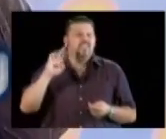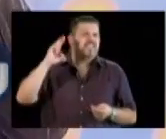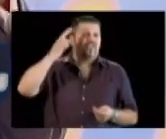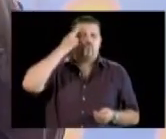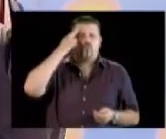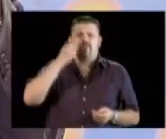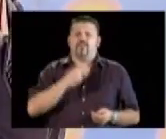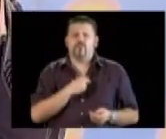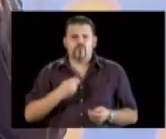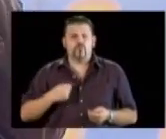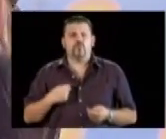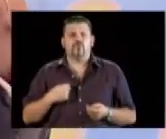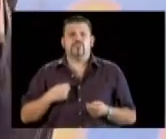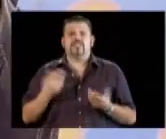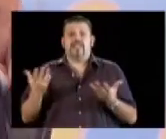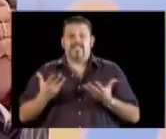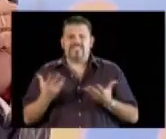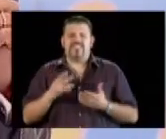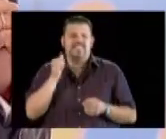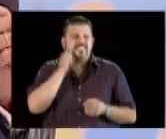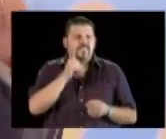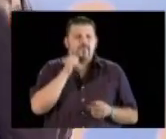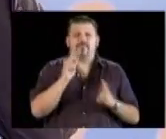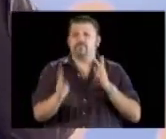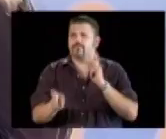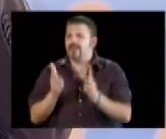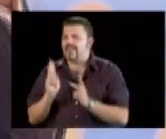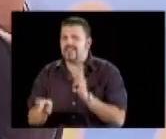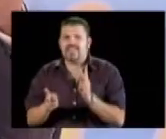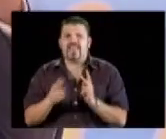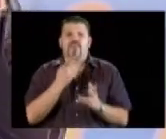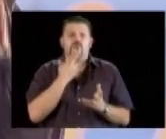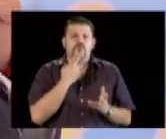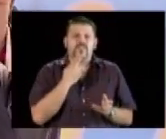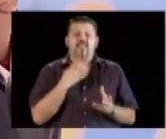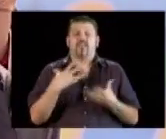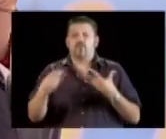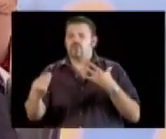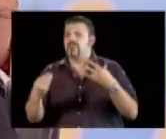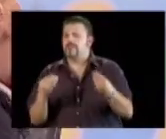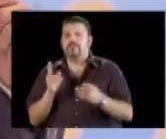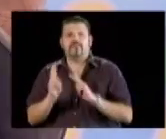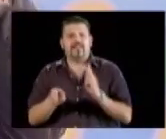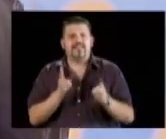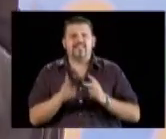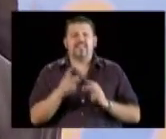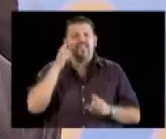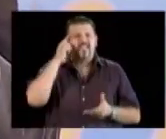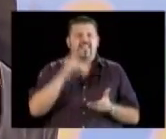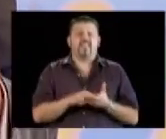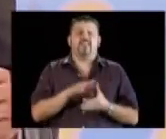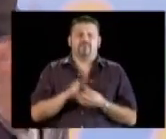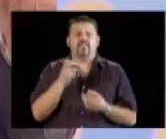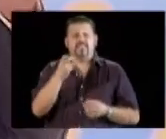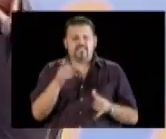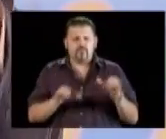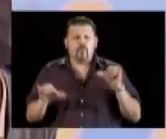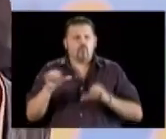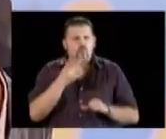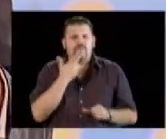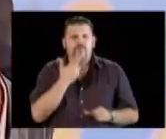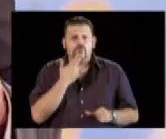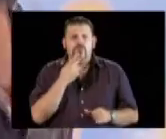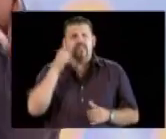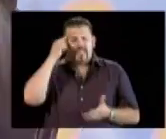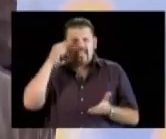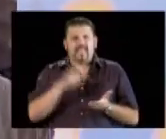recuerden, es constancia, es usar y platicar, es simple y sencillamente creer en ustedes. El producto va a funcionar y va a hacer que